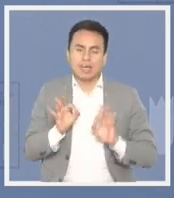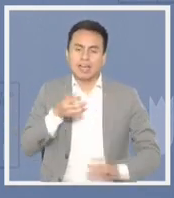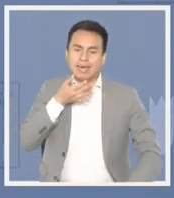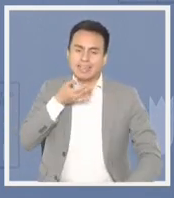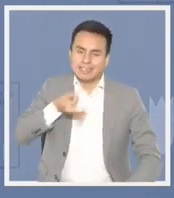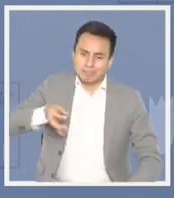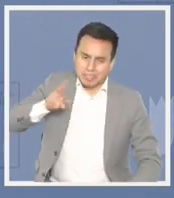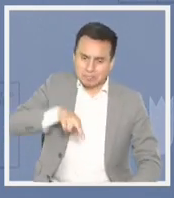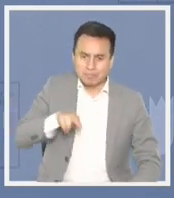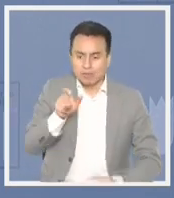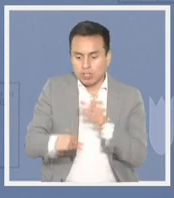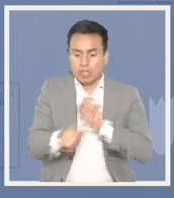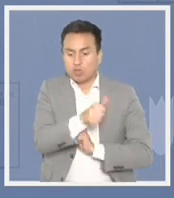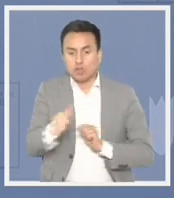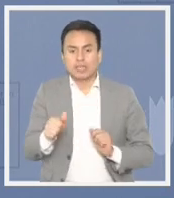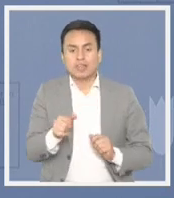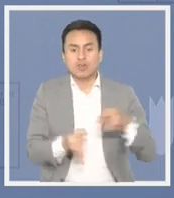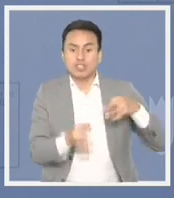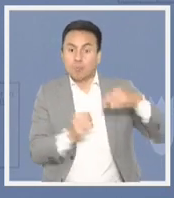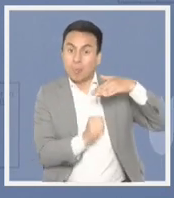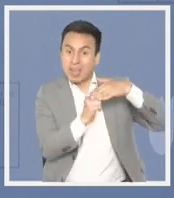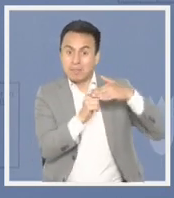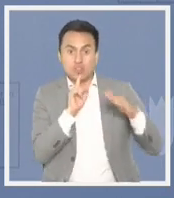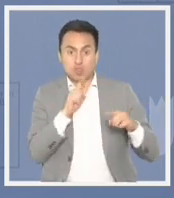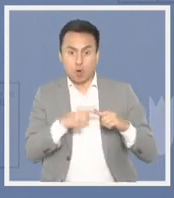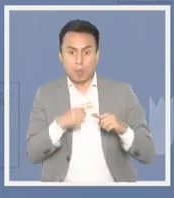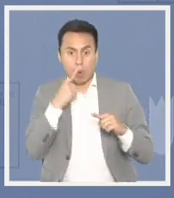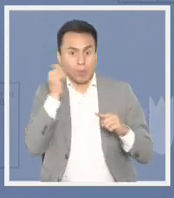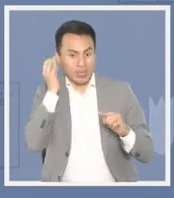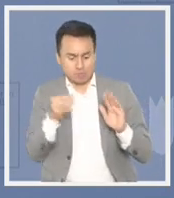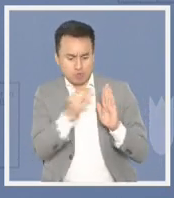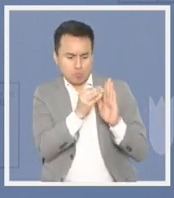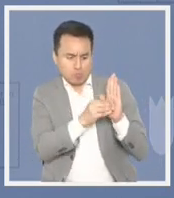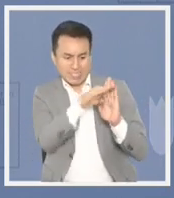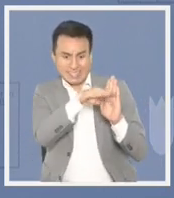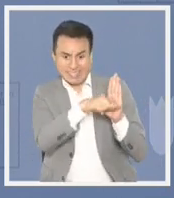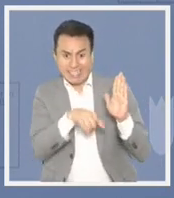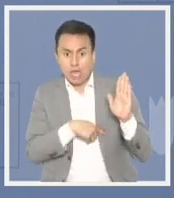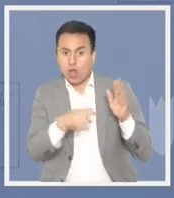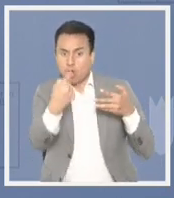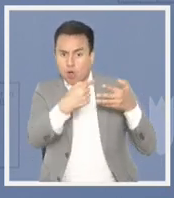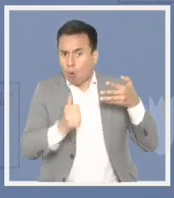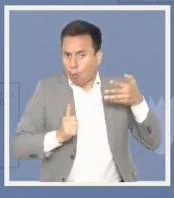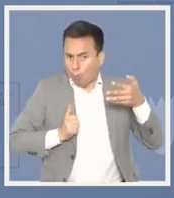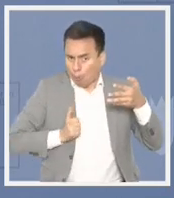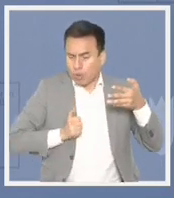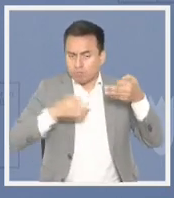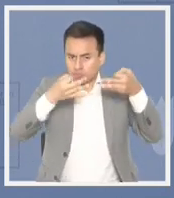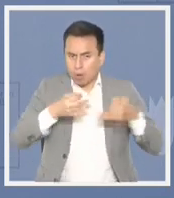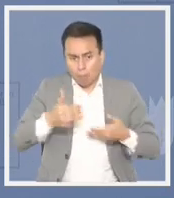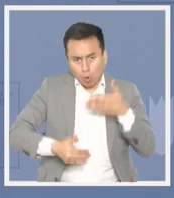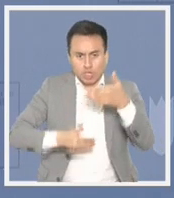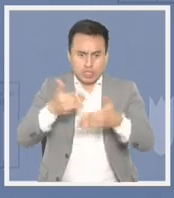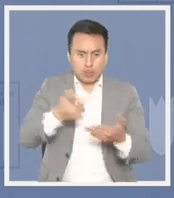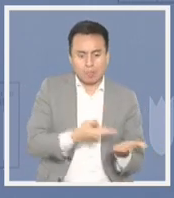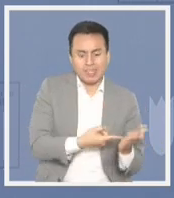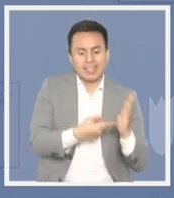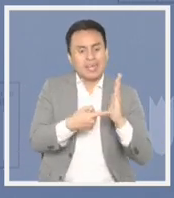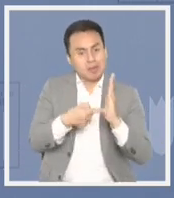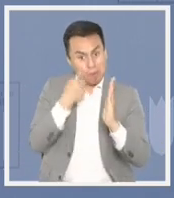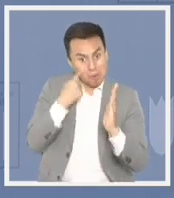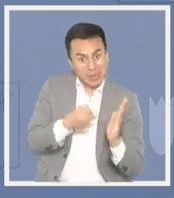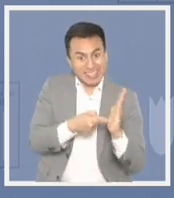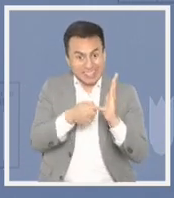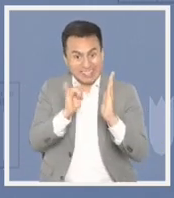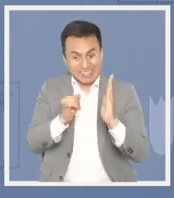que todas las personas nominadas por la Corte Suprema, hombres y mujeres que han cumplido con los requisitos y con el proceso y que presentaron sus